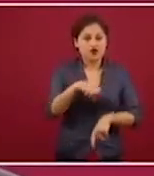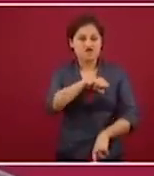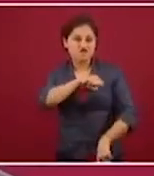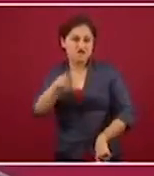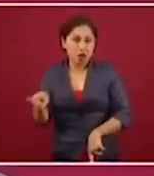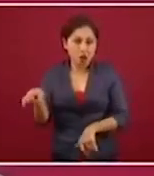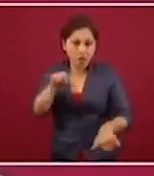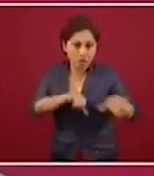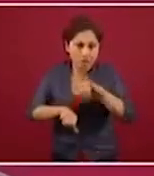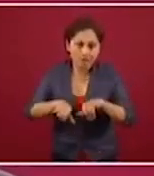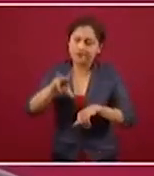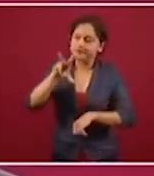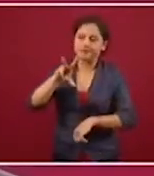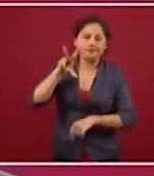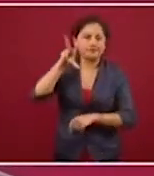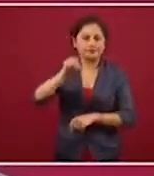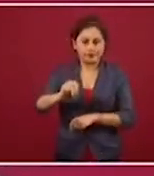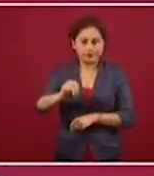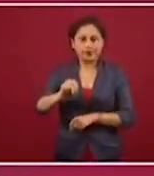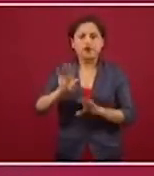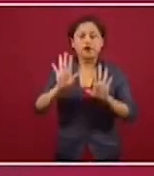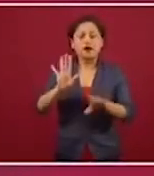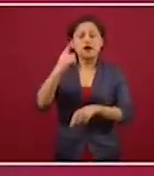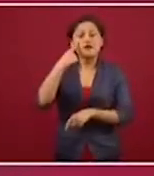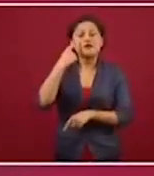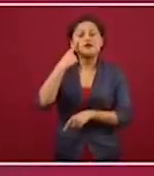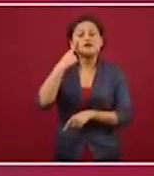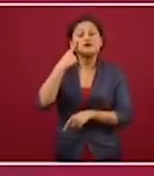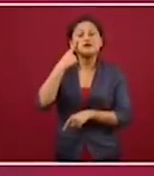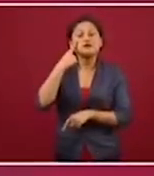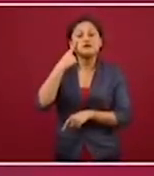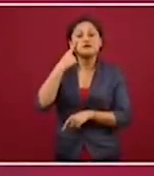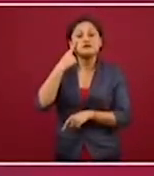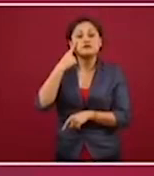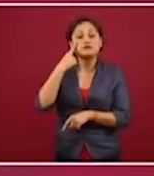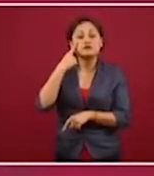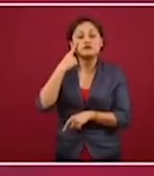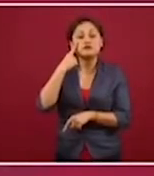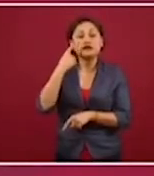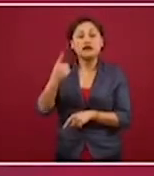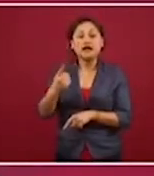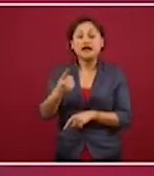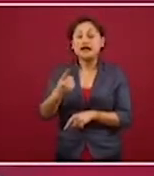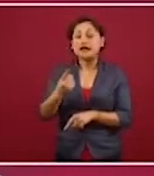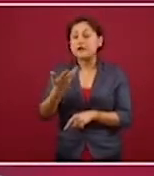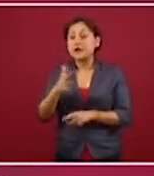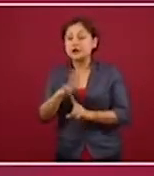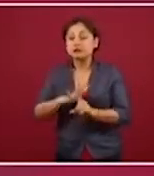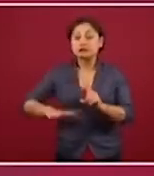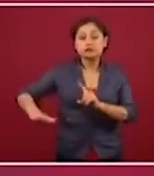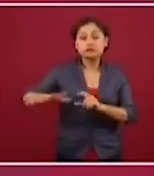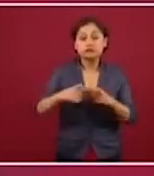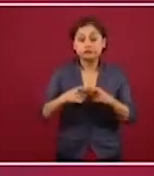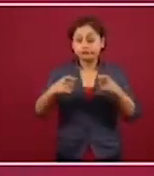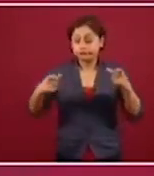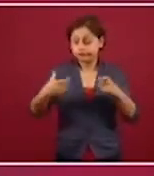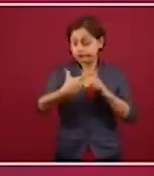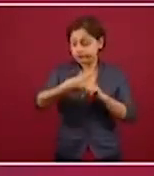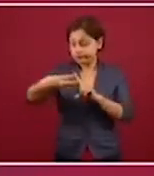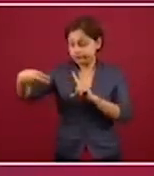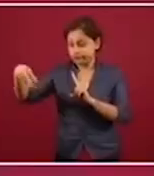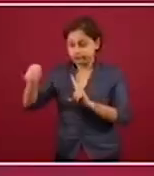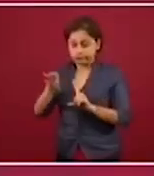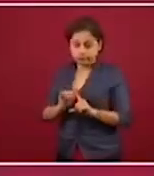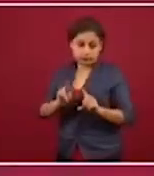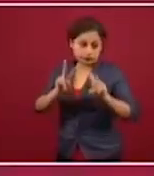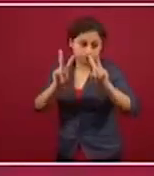fenómeno también plenamente descrito tres cuartas partes de las infecciones emergentes de interés epidemiológico